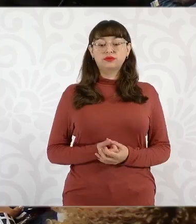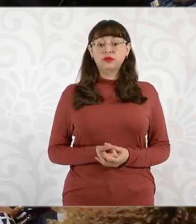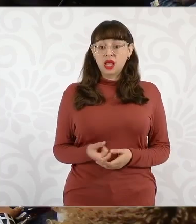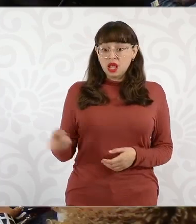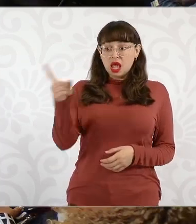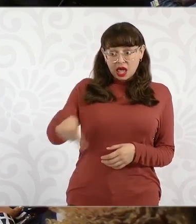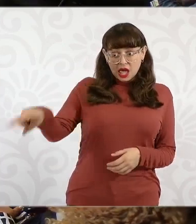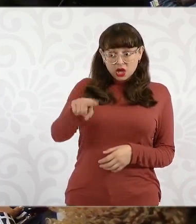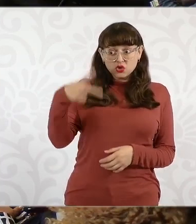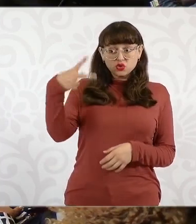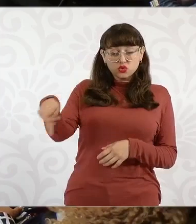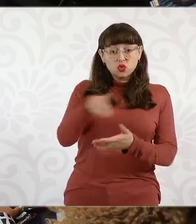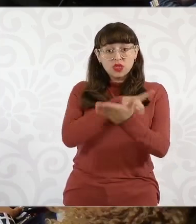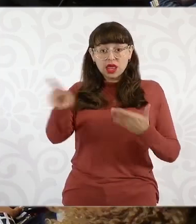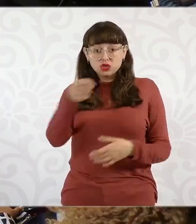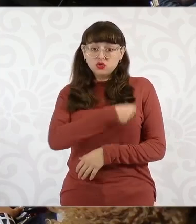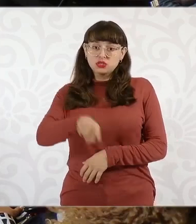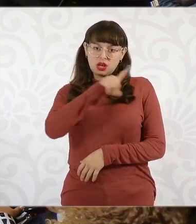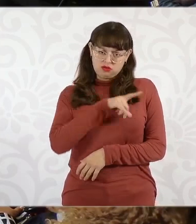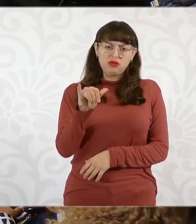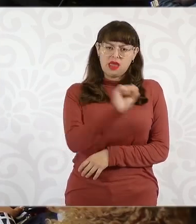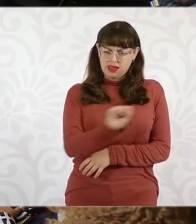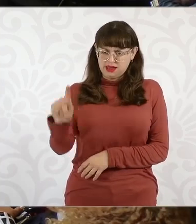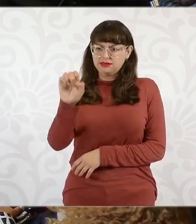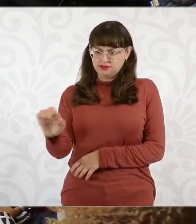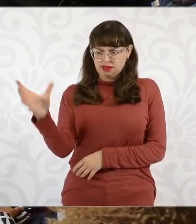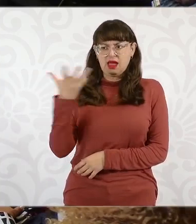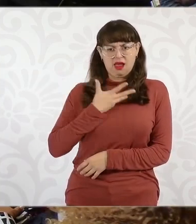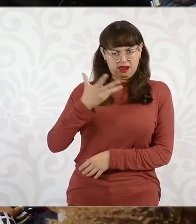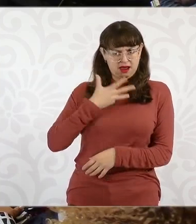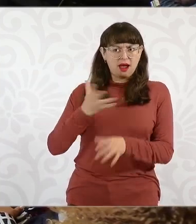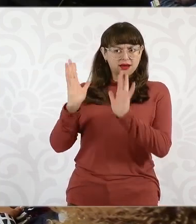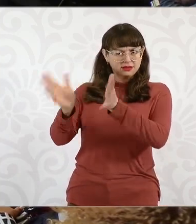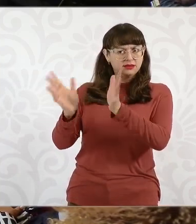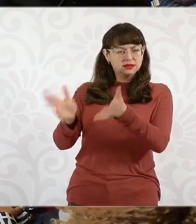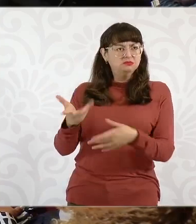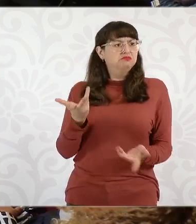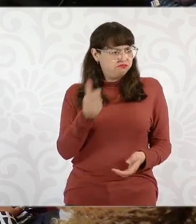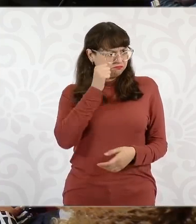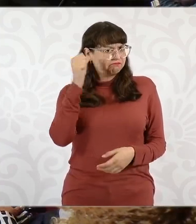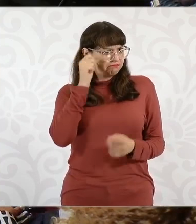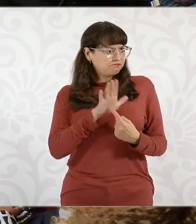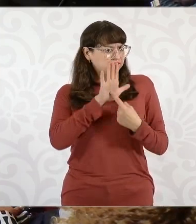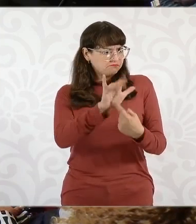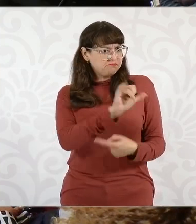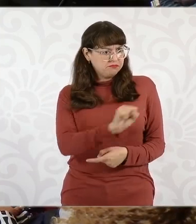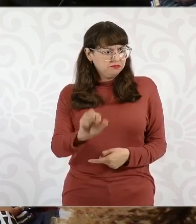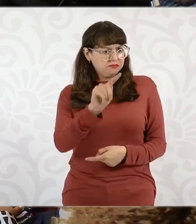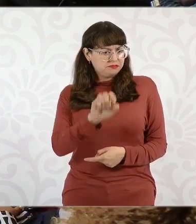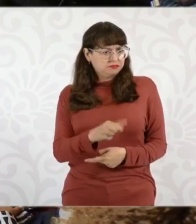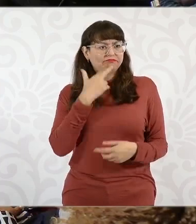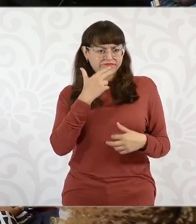sus servicios en torno a la salud pública. Y se pide una partida de 146 millones